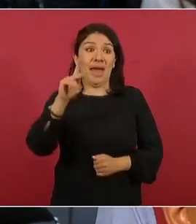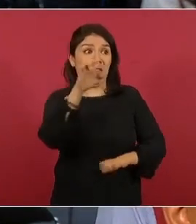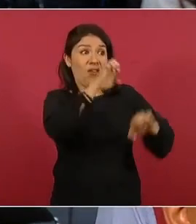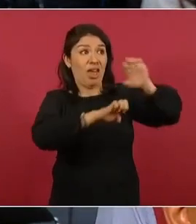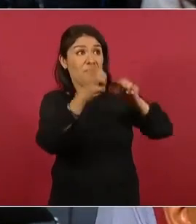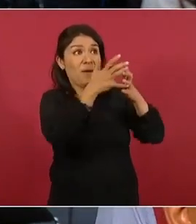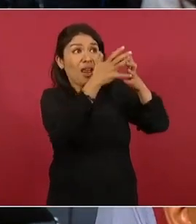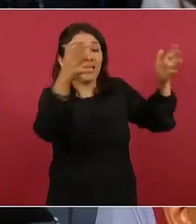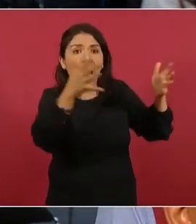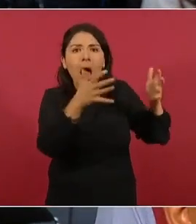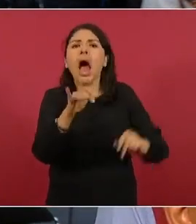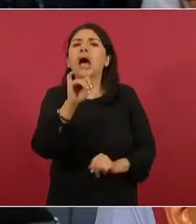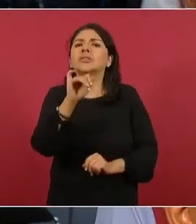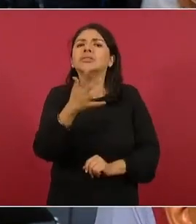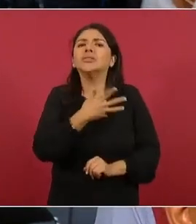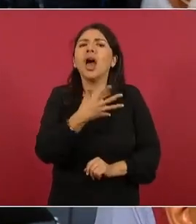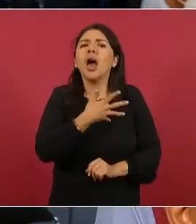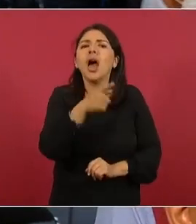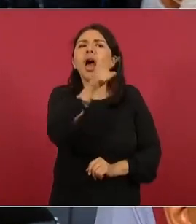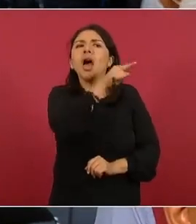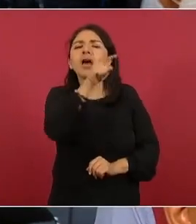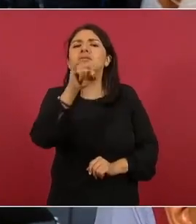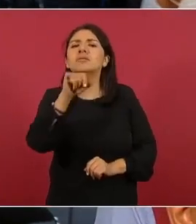empresas sí tienen